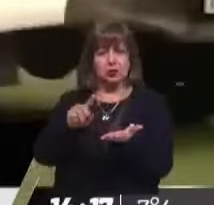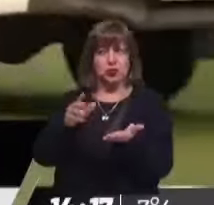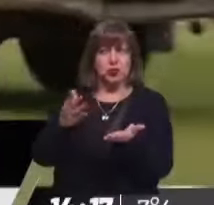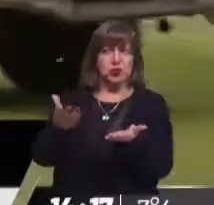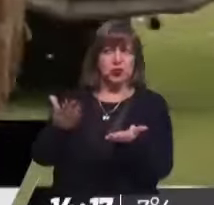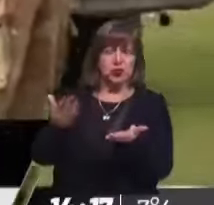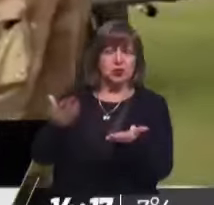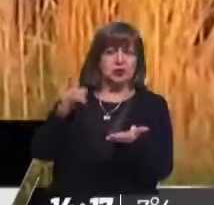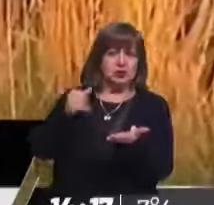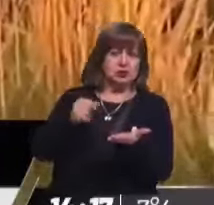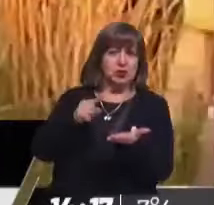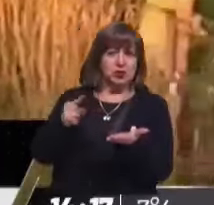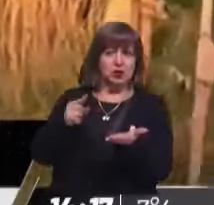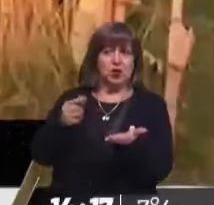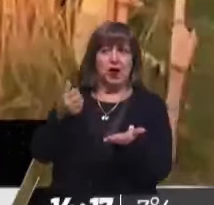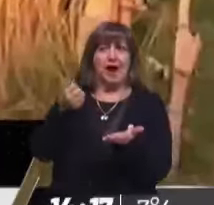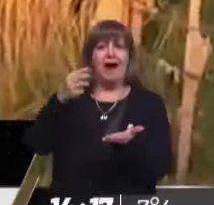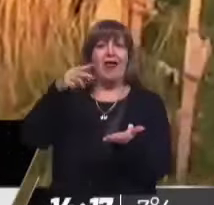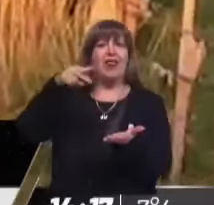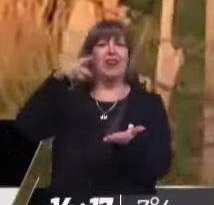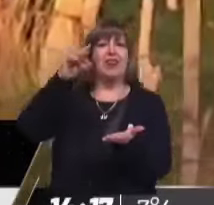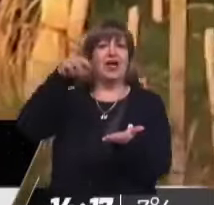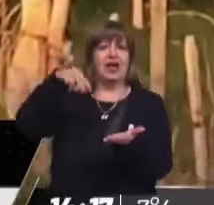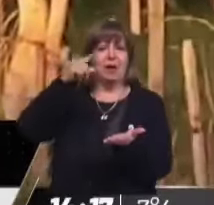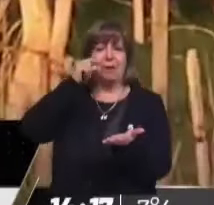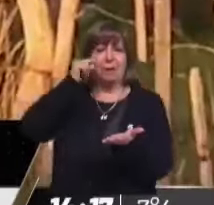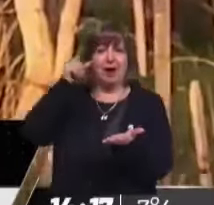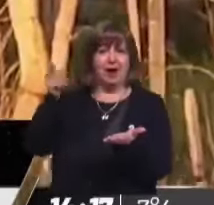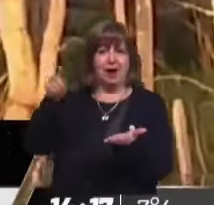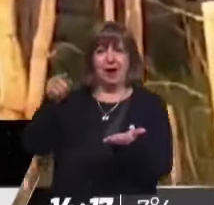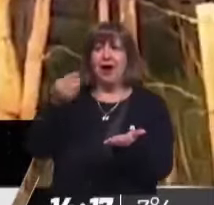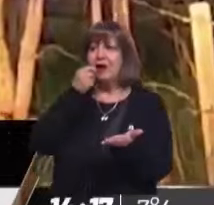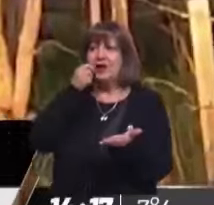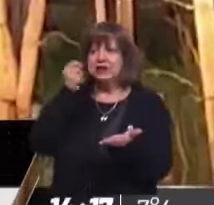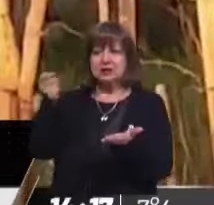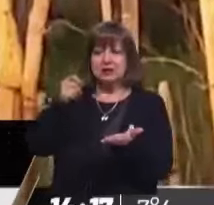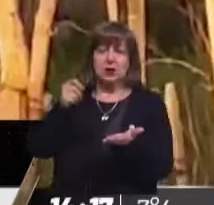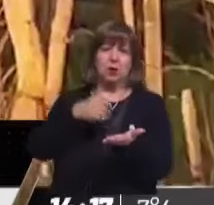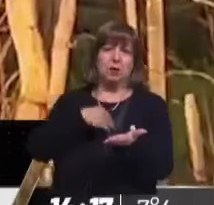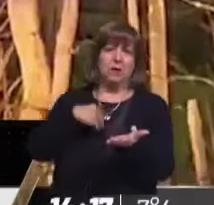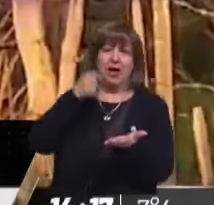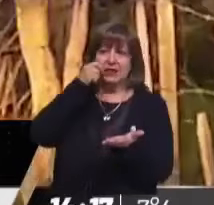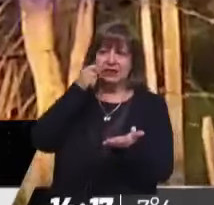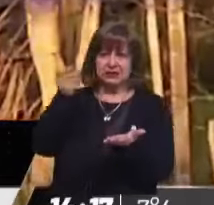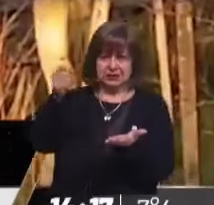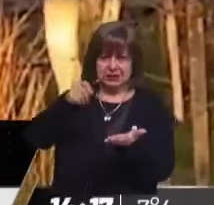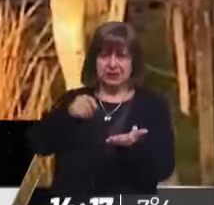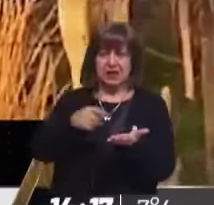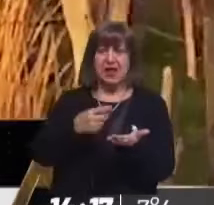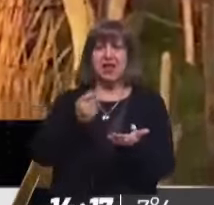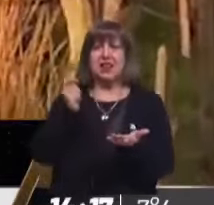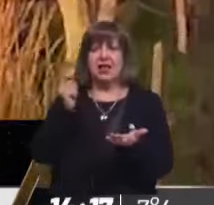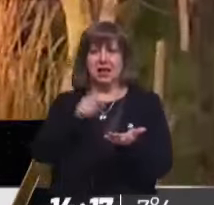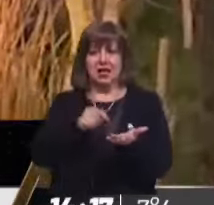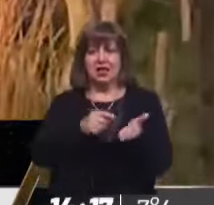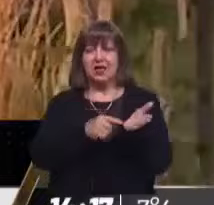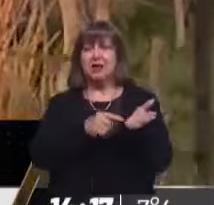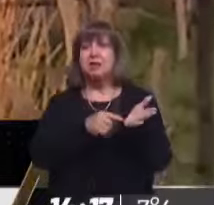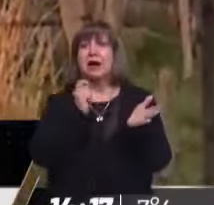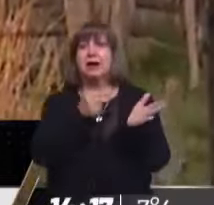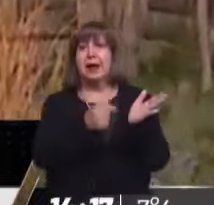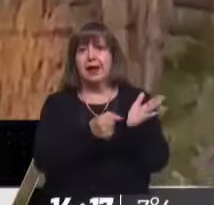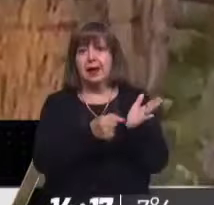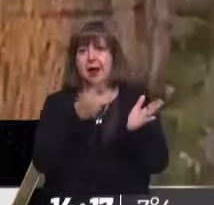poder cotejar con el ADN tomado a los papás de Loan para ver si se trata de una muestra de sangre del niño o de quién.